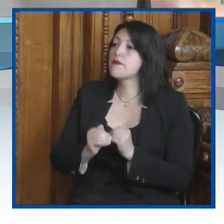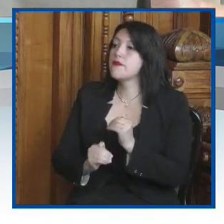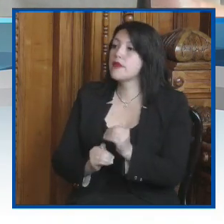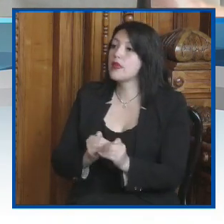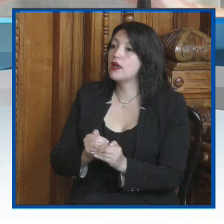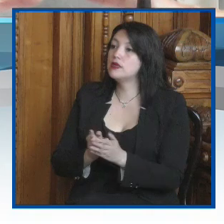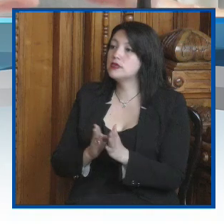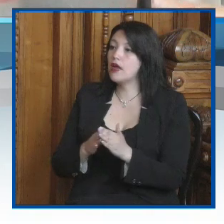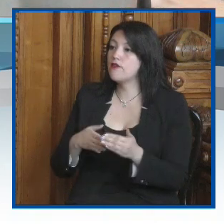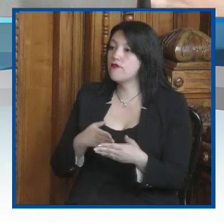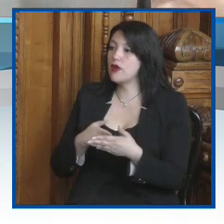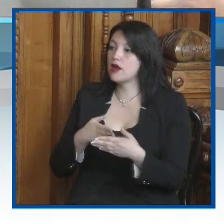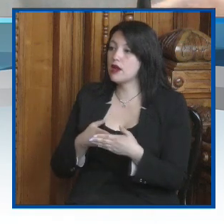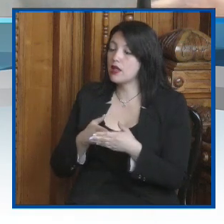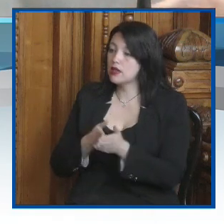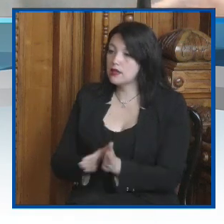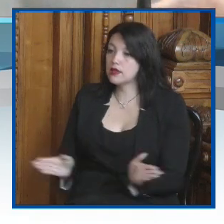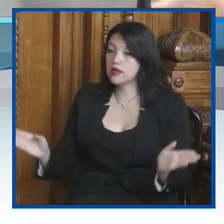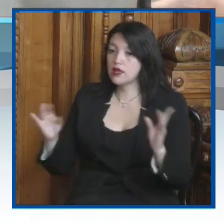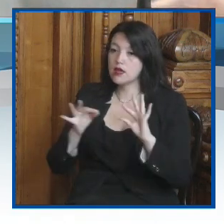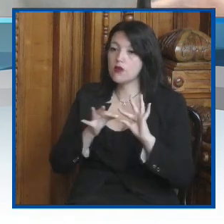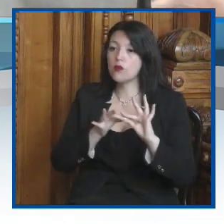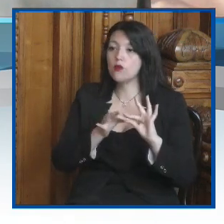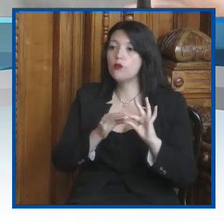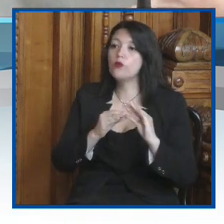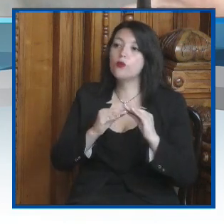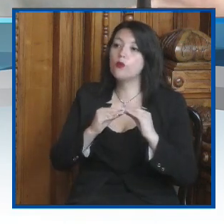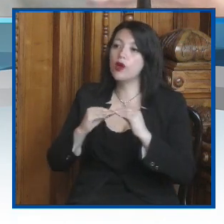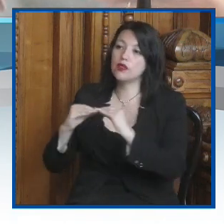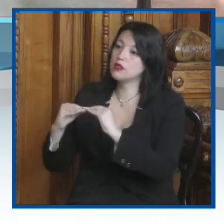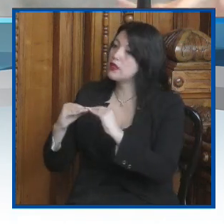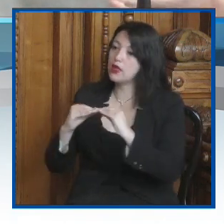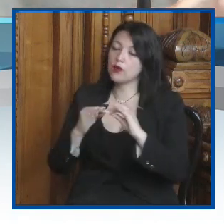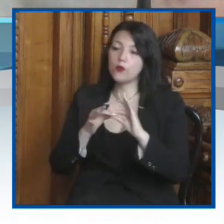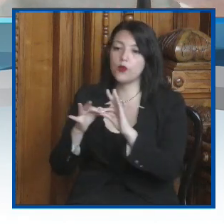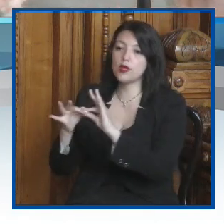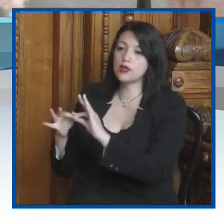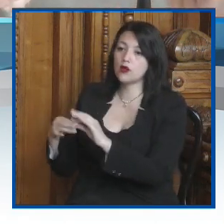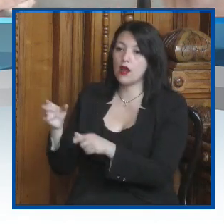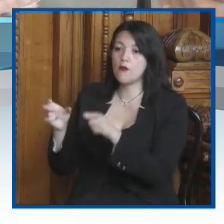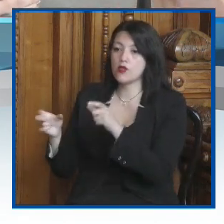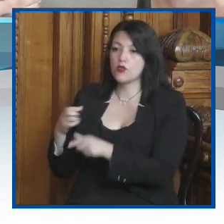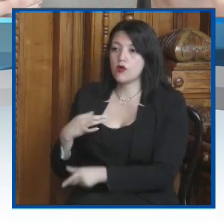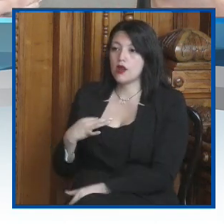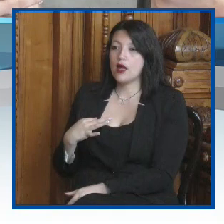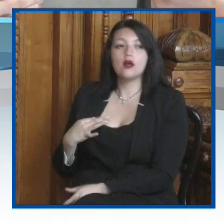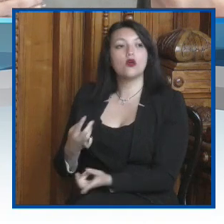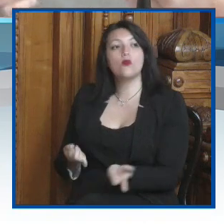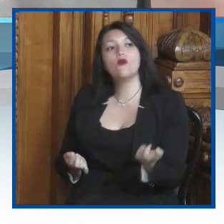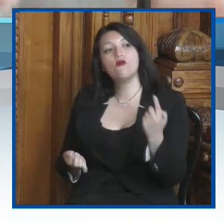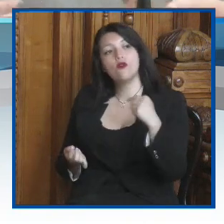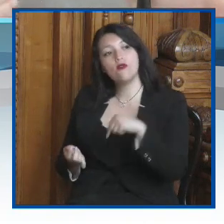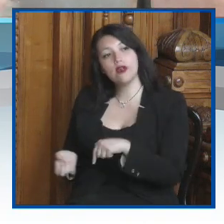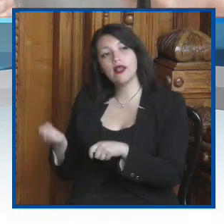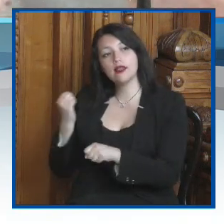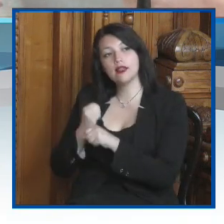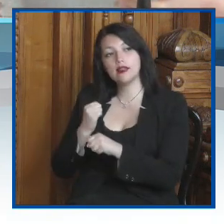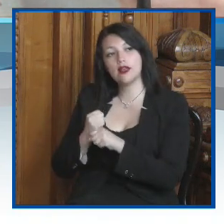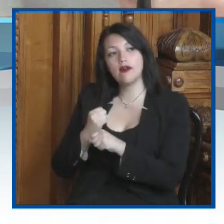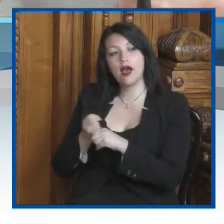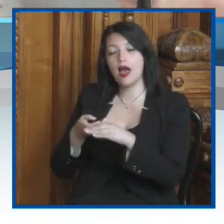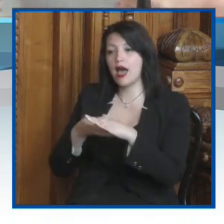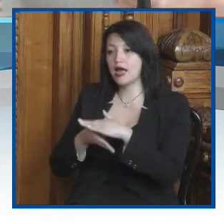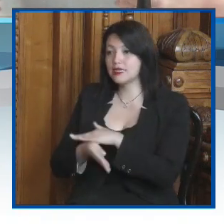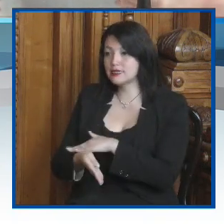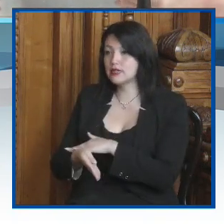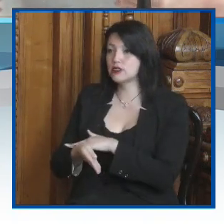y tender un puente con el ciudadano para que justamente volviera a uno de los ejes de trabajo, garantizar el acceso efectivo